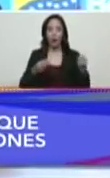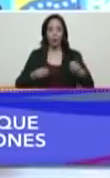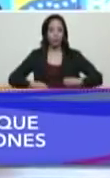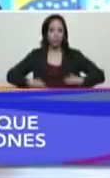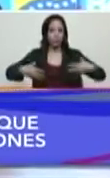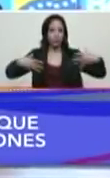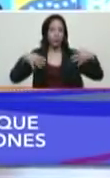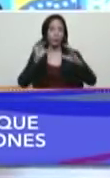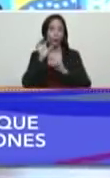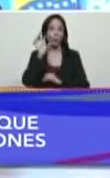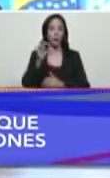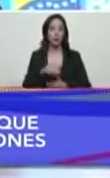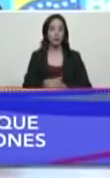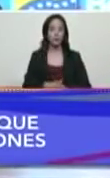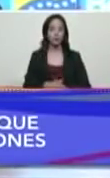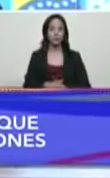país.